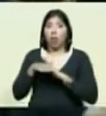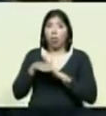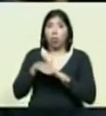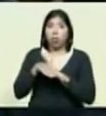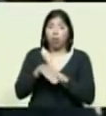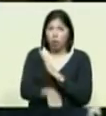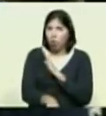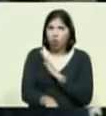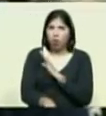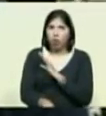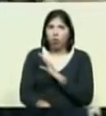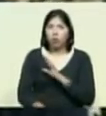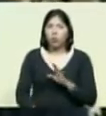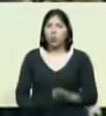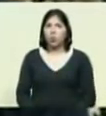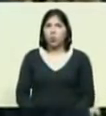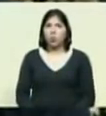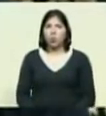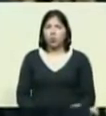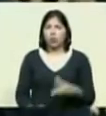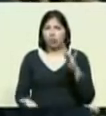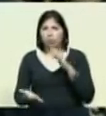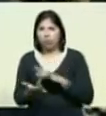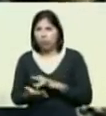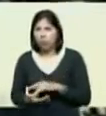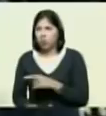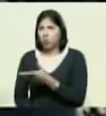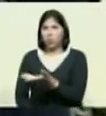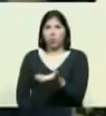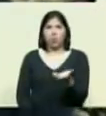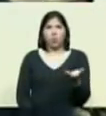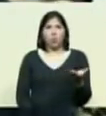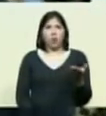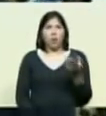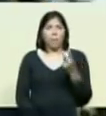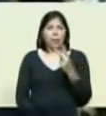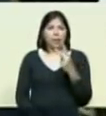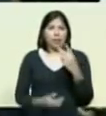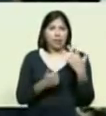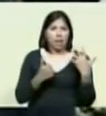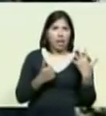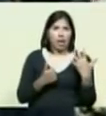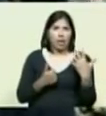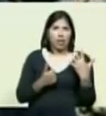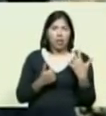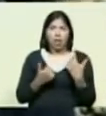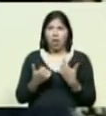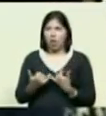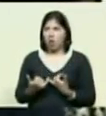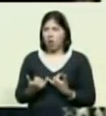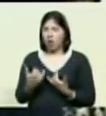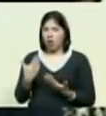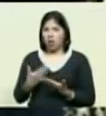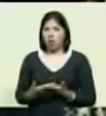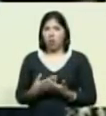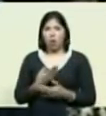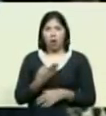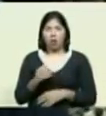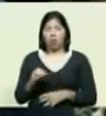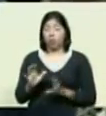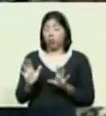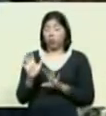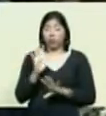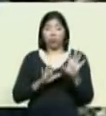hecho, cuando nosotros llegamos allá, el peso estaba en 26, 27 y ya terminamos casi en 40. Entonces, bueno, es una situación que debe solventar ellos,